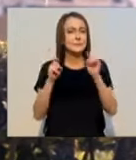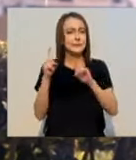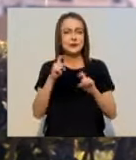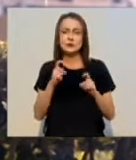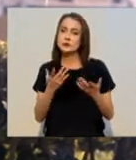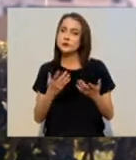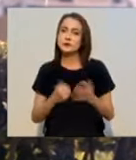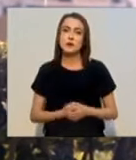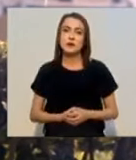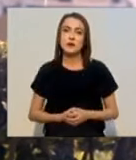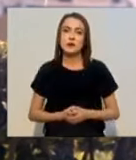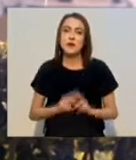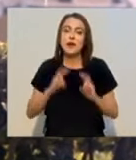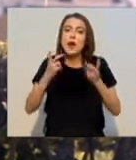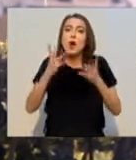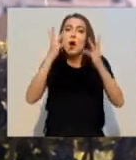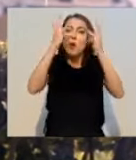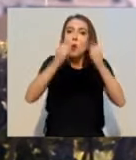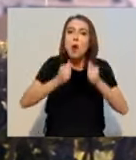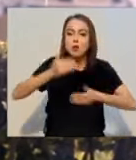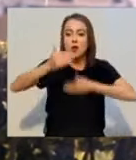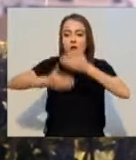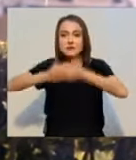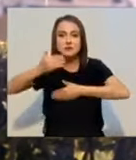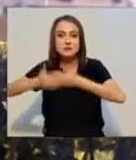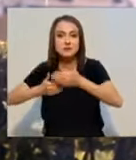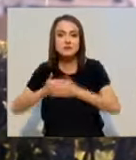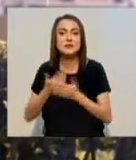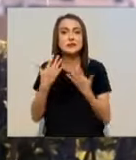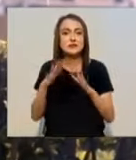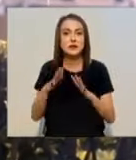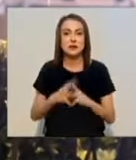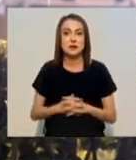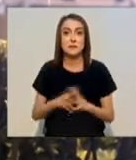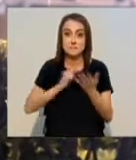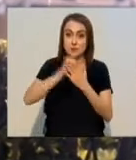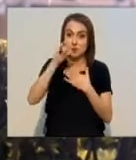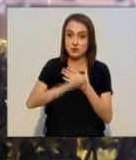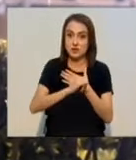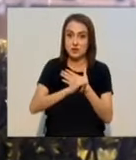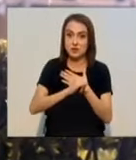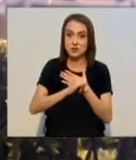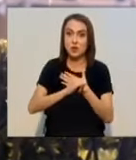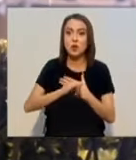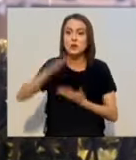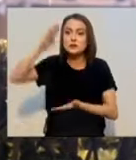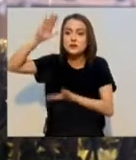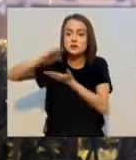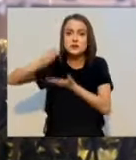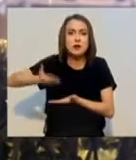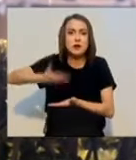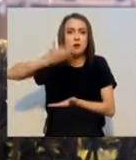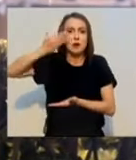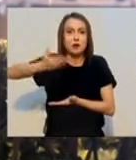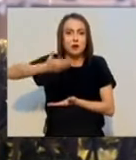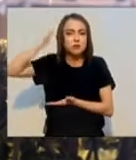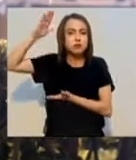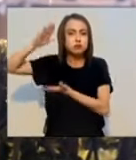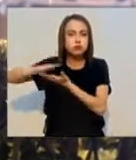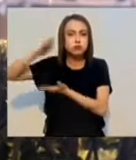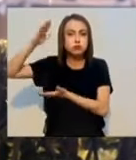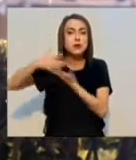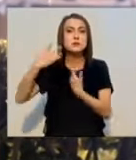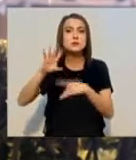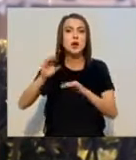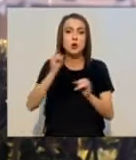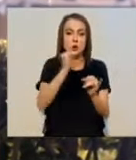preguntas en el sentido de cuánto avanzados están los proyectos de respiradores que se venían